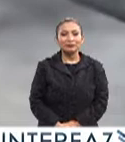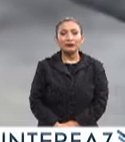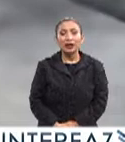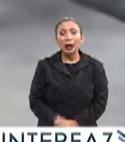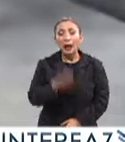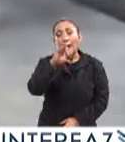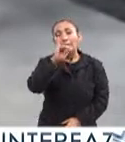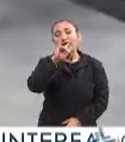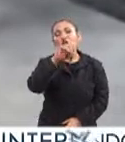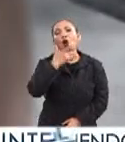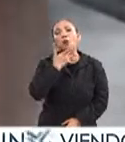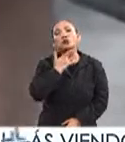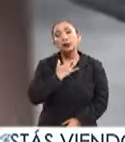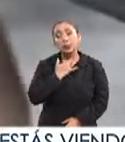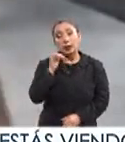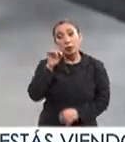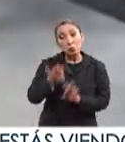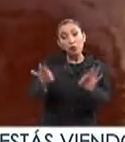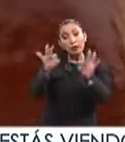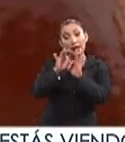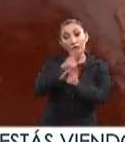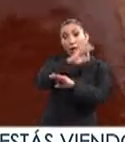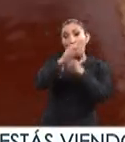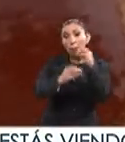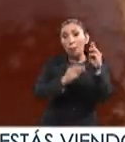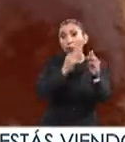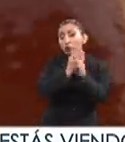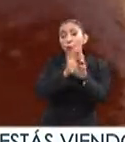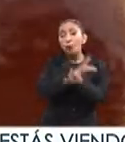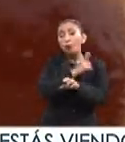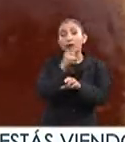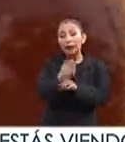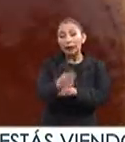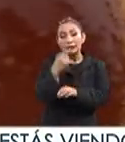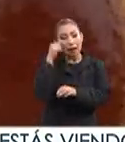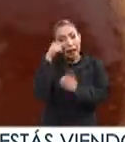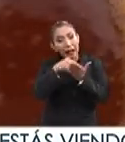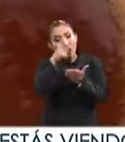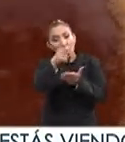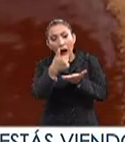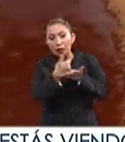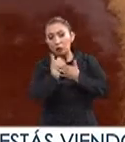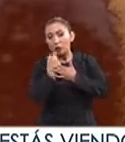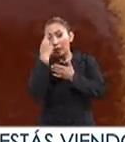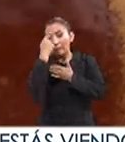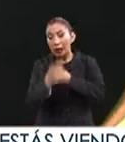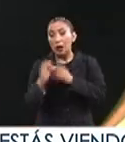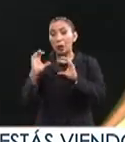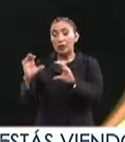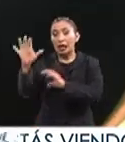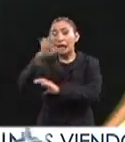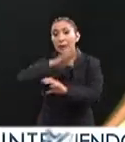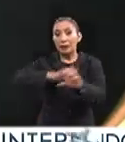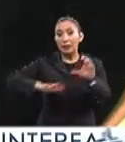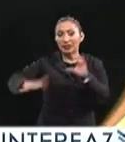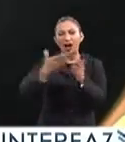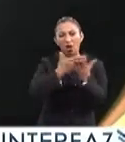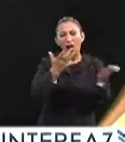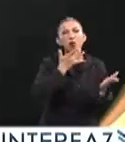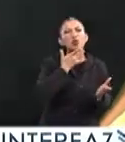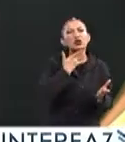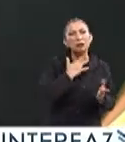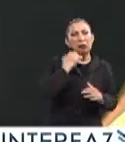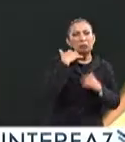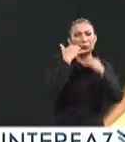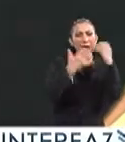Los biocombustibles han cobrado relevancia en todo el mundo debido a que se considera una alternativa ecológica a los combustibles